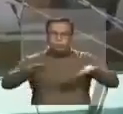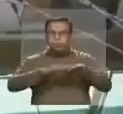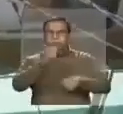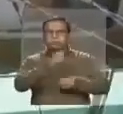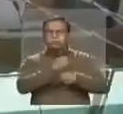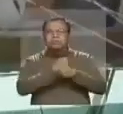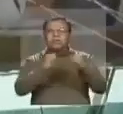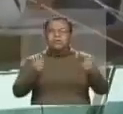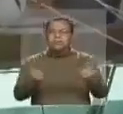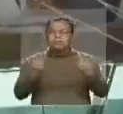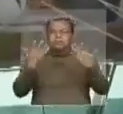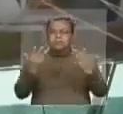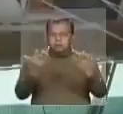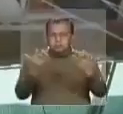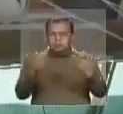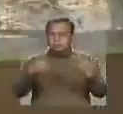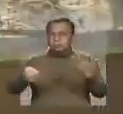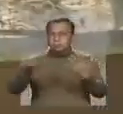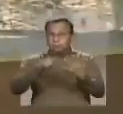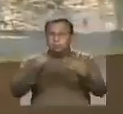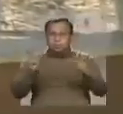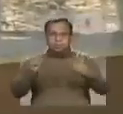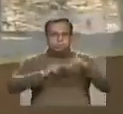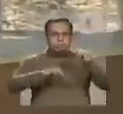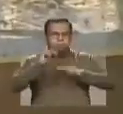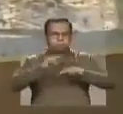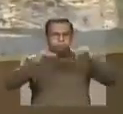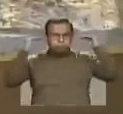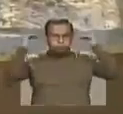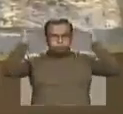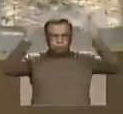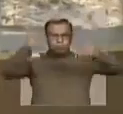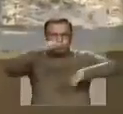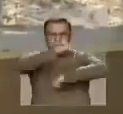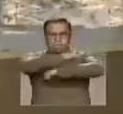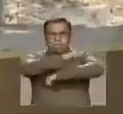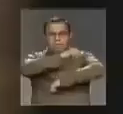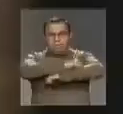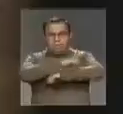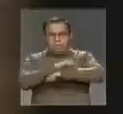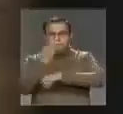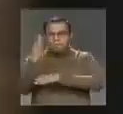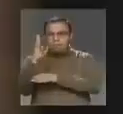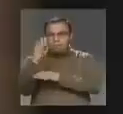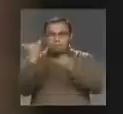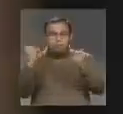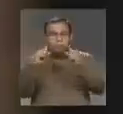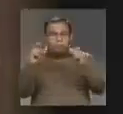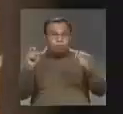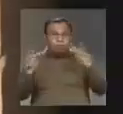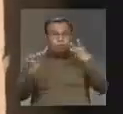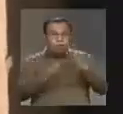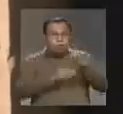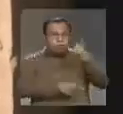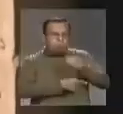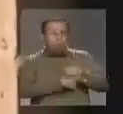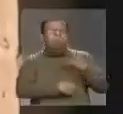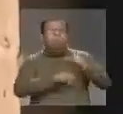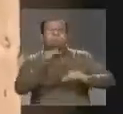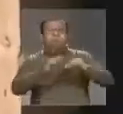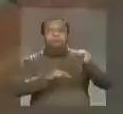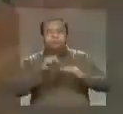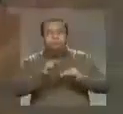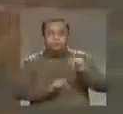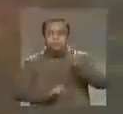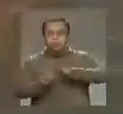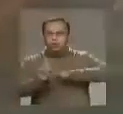laborando 10 maestros de obra, quienes realizan instalación de cubierta, ventanas, pañetes en baños y aulas, y que conforme a lo previsto la obra